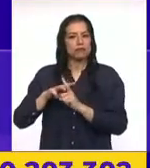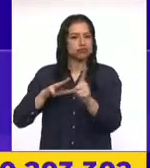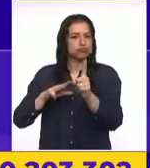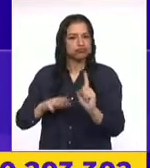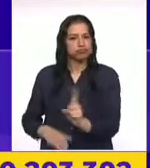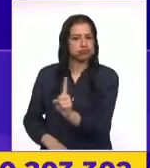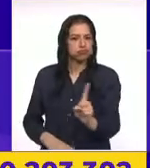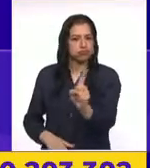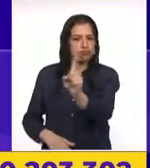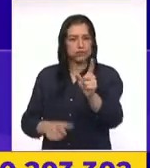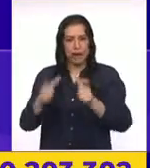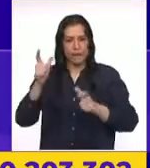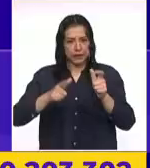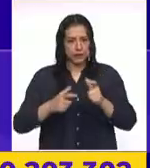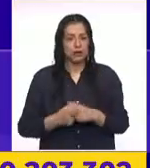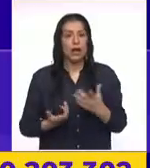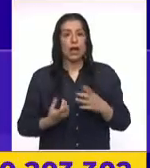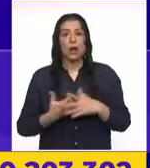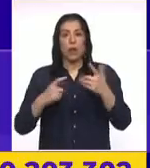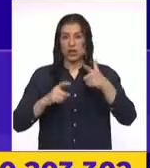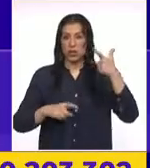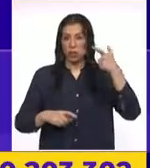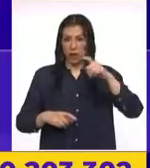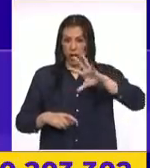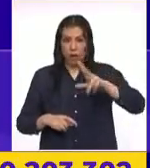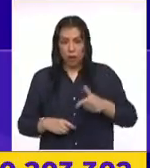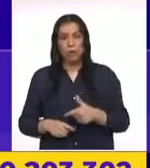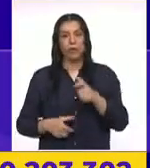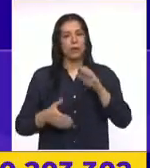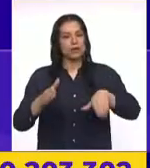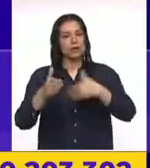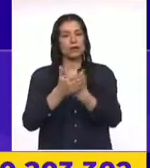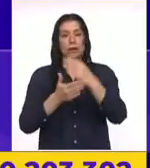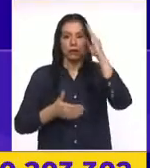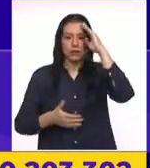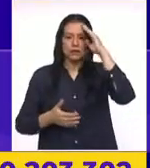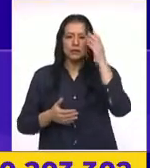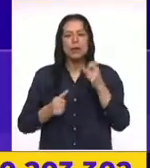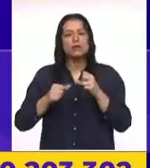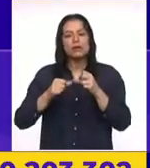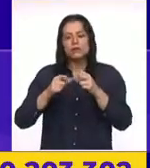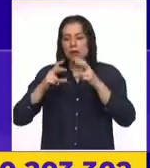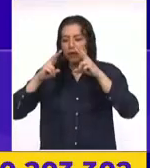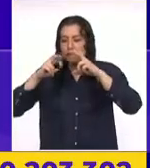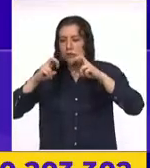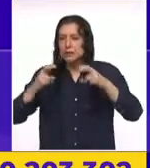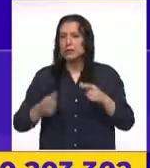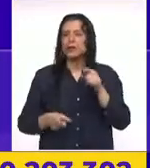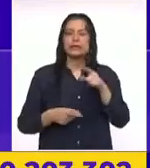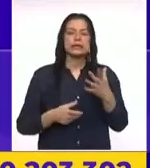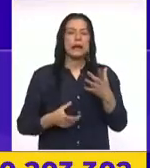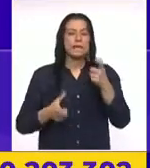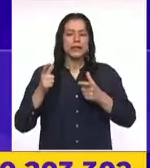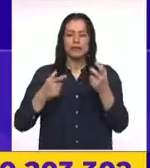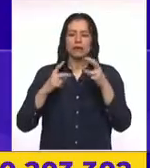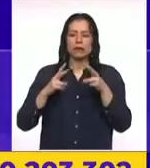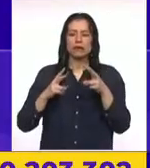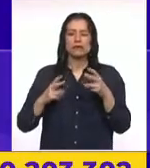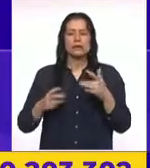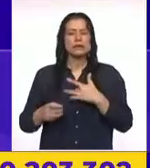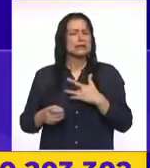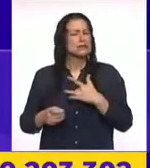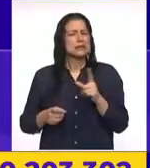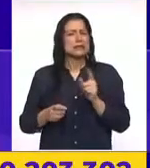el público. Tras el asalto, llegó personal policial para realizar las investigaciones del hecho, que hace sentir inseguro al